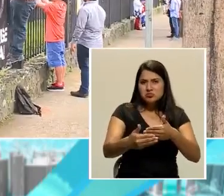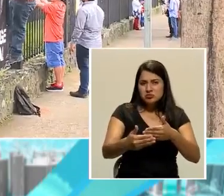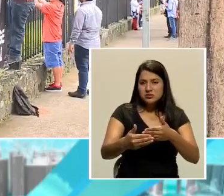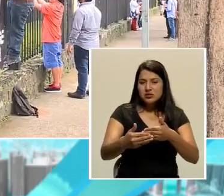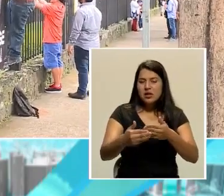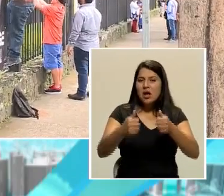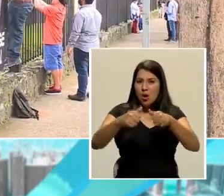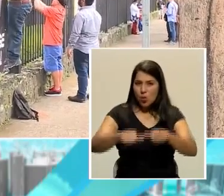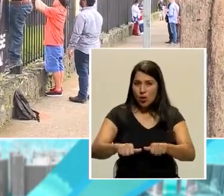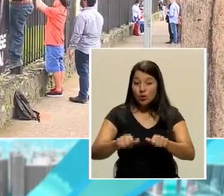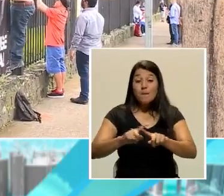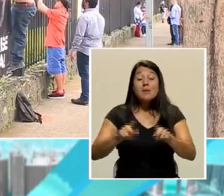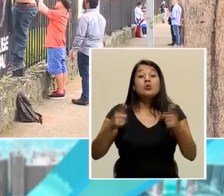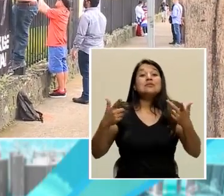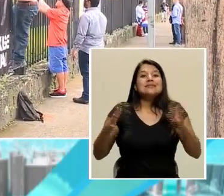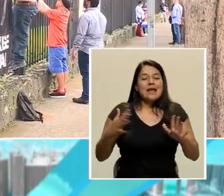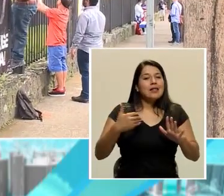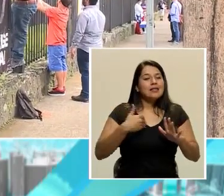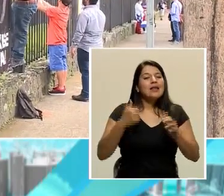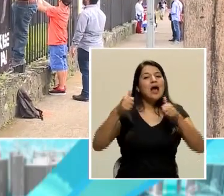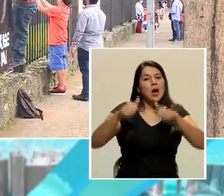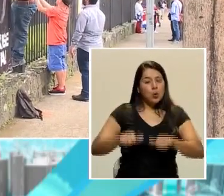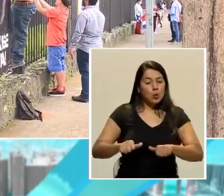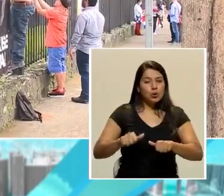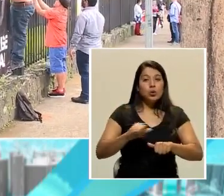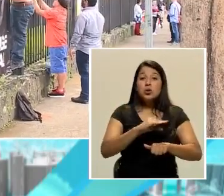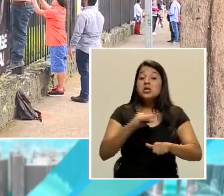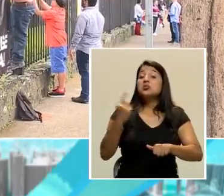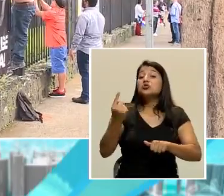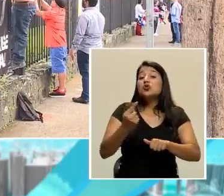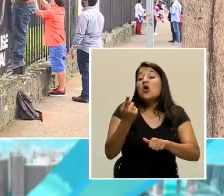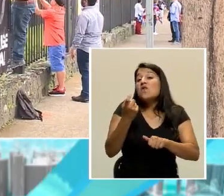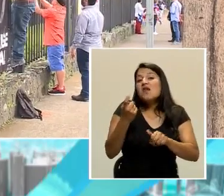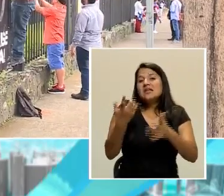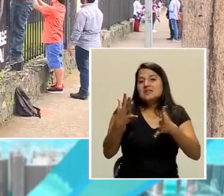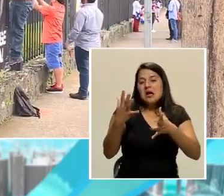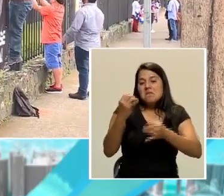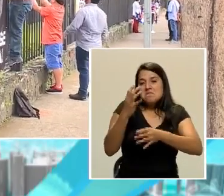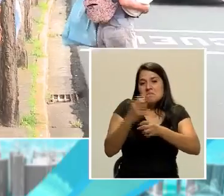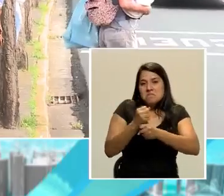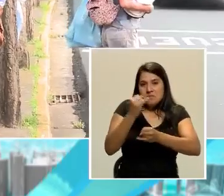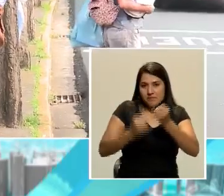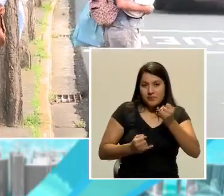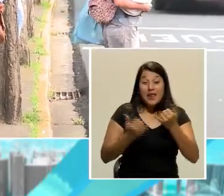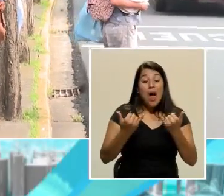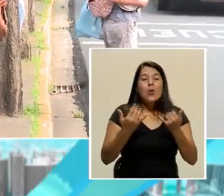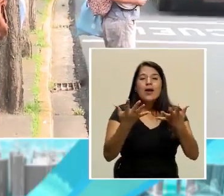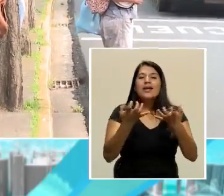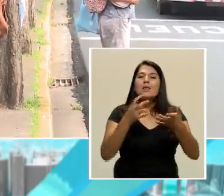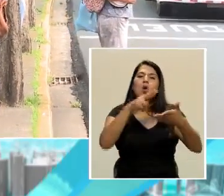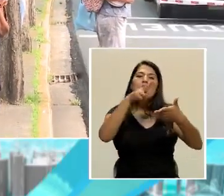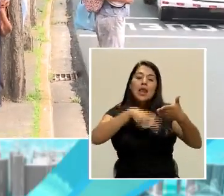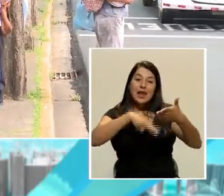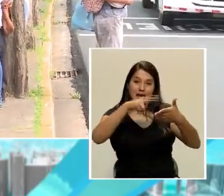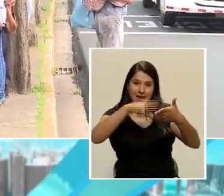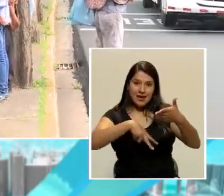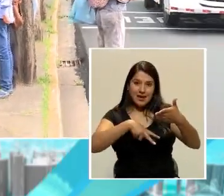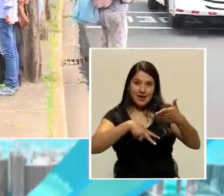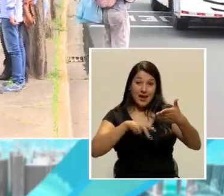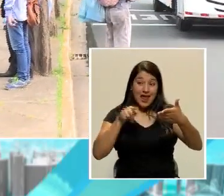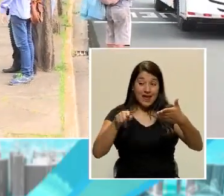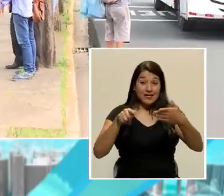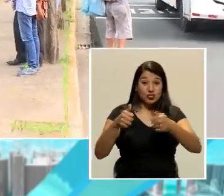Tal y como decía el alcalde de Dota, algunos de esos puntos en el acuerdo en el que se ha llegado el día de hoy, acuerdo que nos decían los 3 alcaldes que entrevistamos que